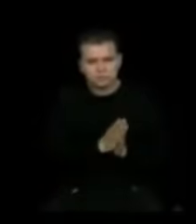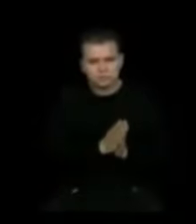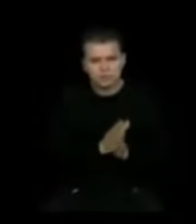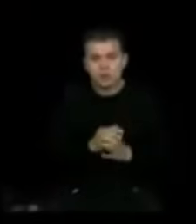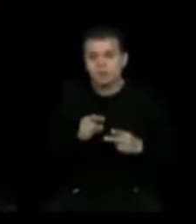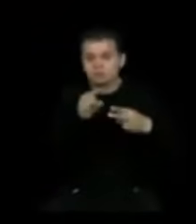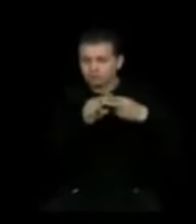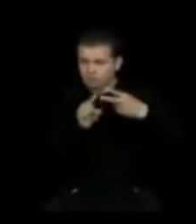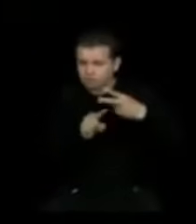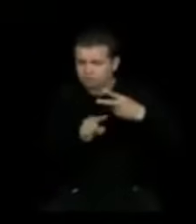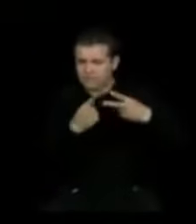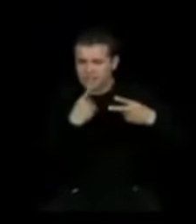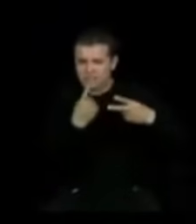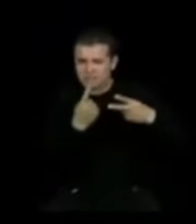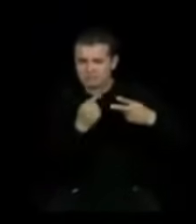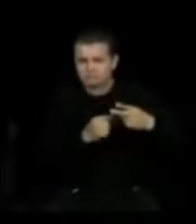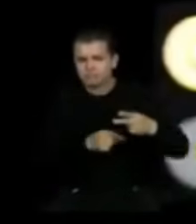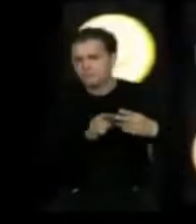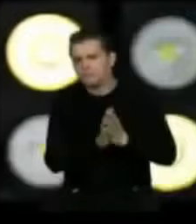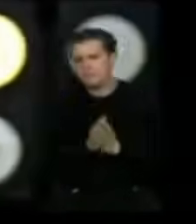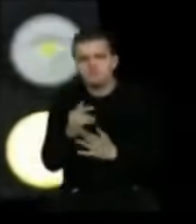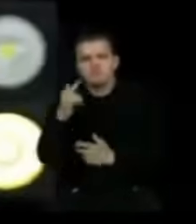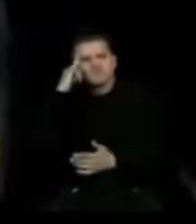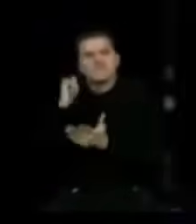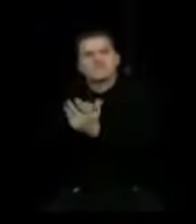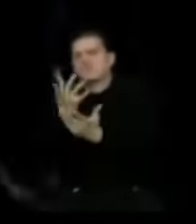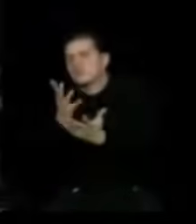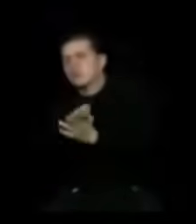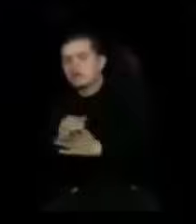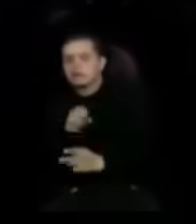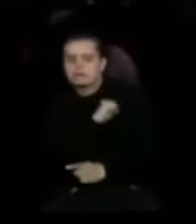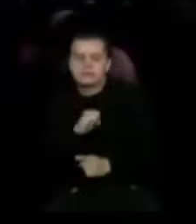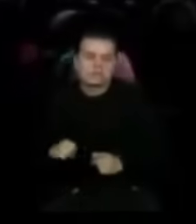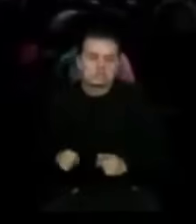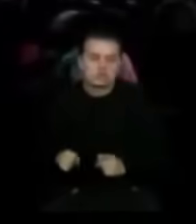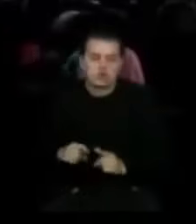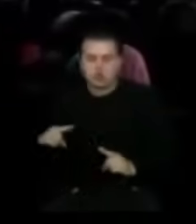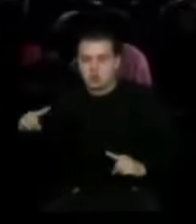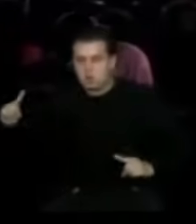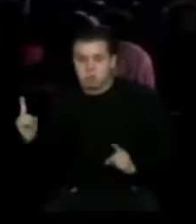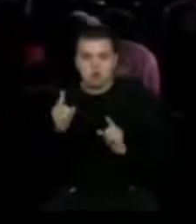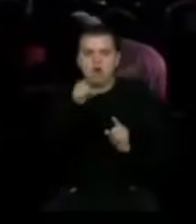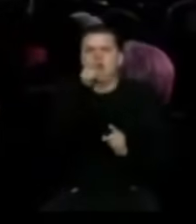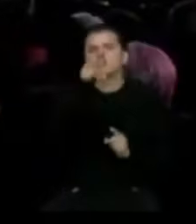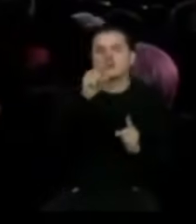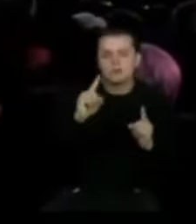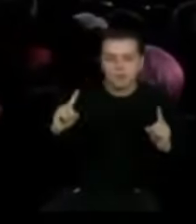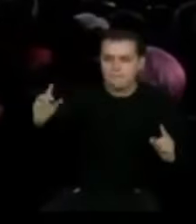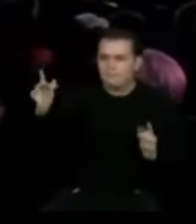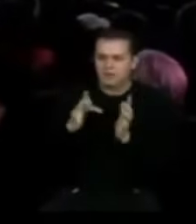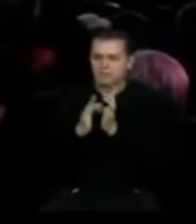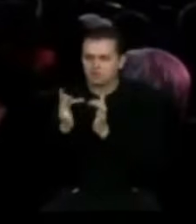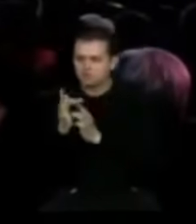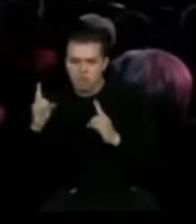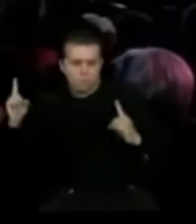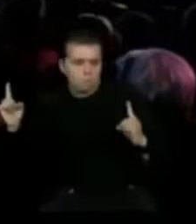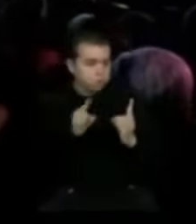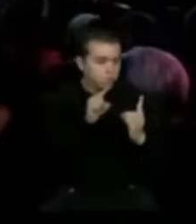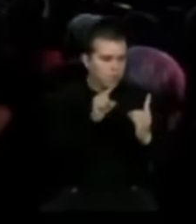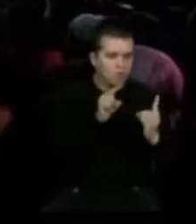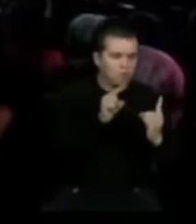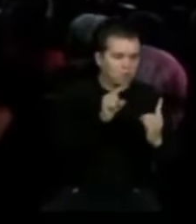dos cosas. Y yo creo que si el Señor se aparecería a muchos de nosotros, también nos reprocharía estas dos cosas: